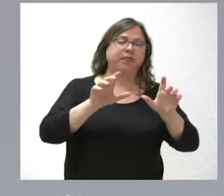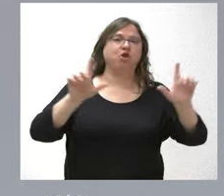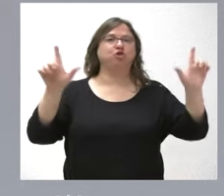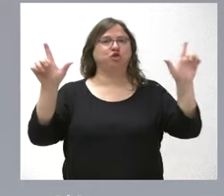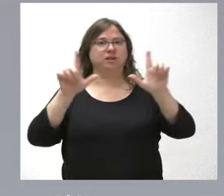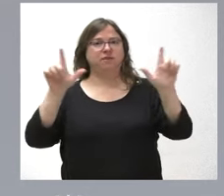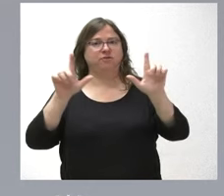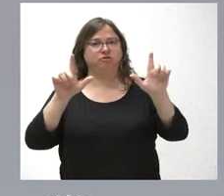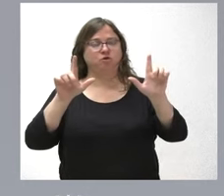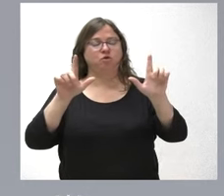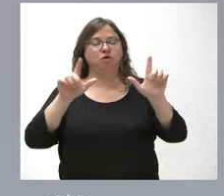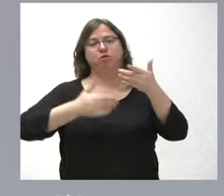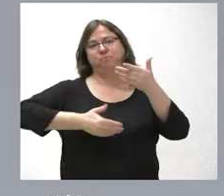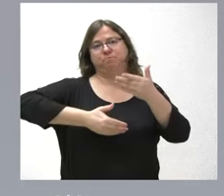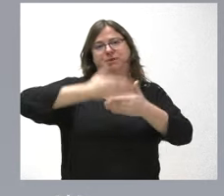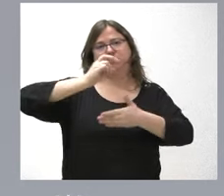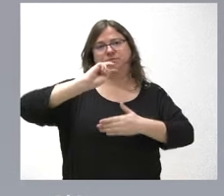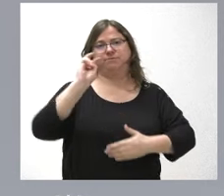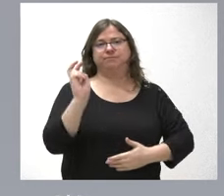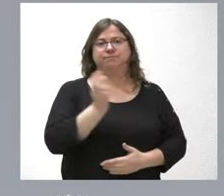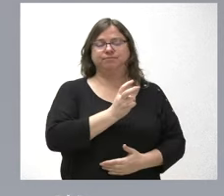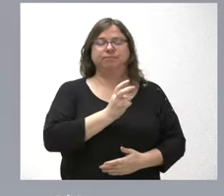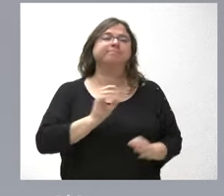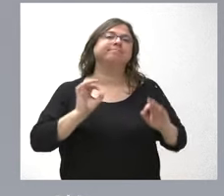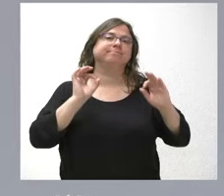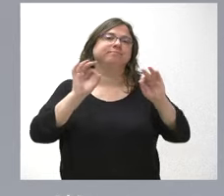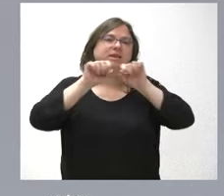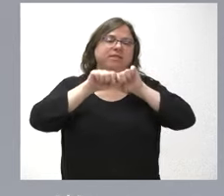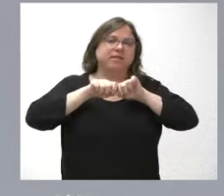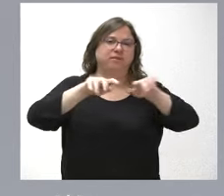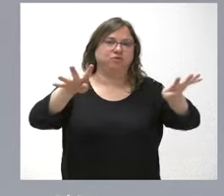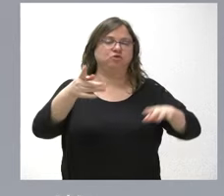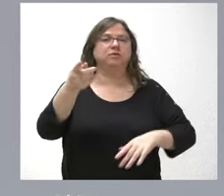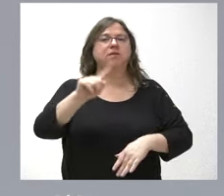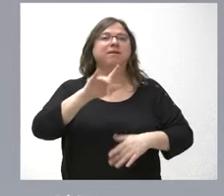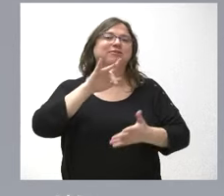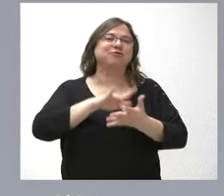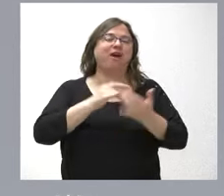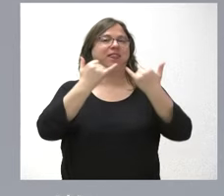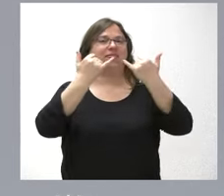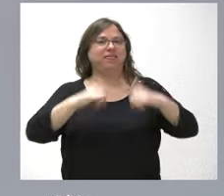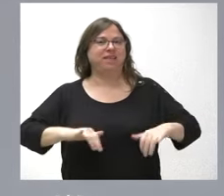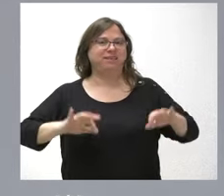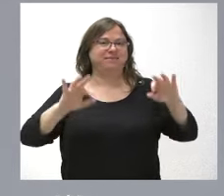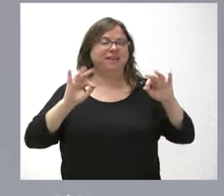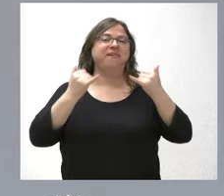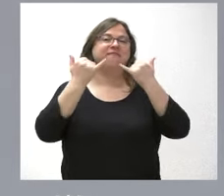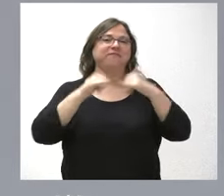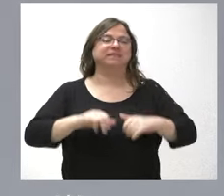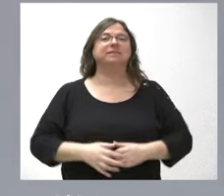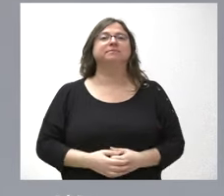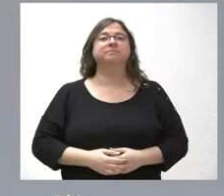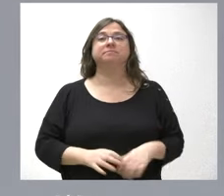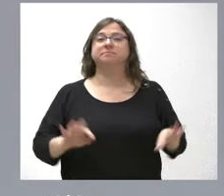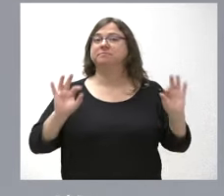televisión como escritos, pues habrá la correspondiente difusión de la celebración de la fiesta. Y por